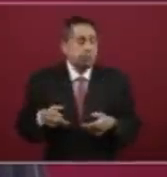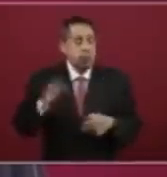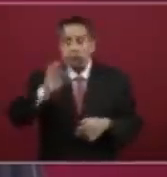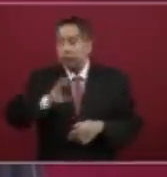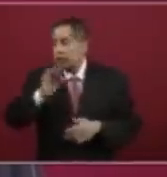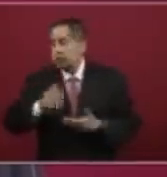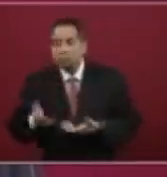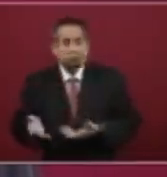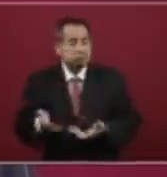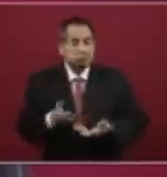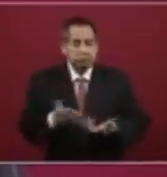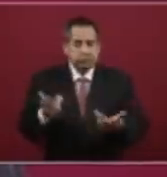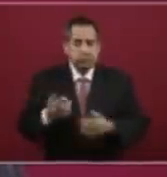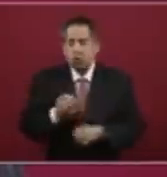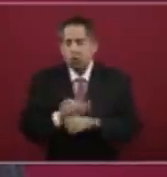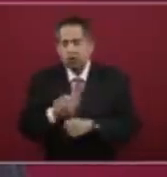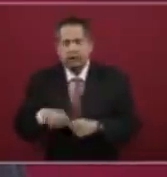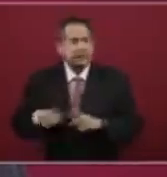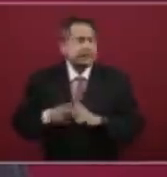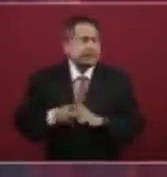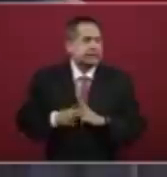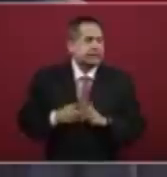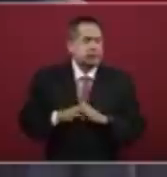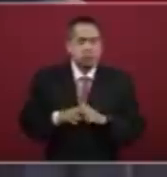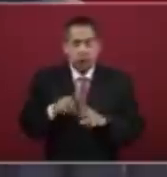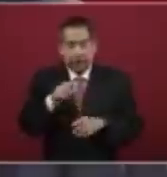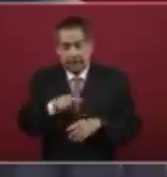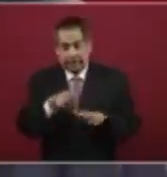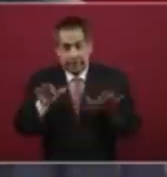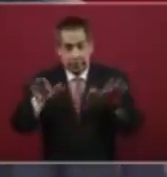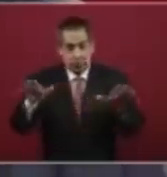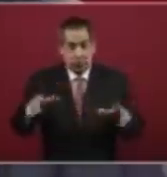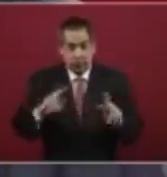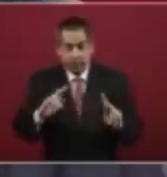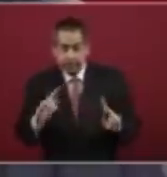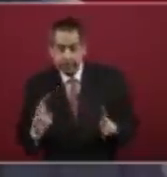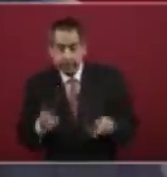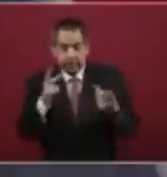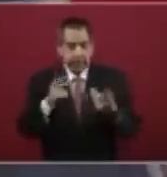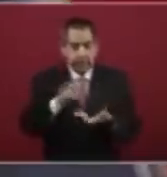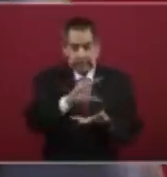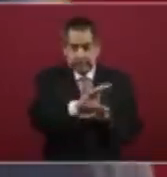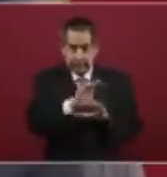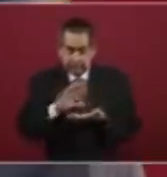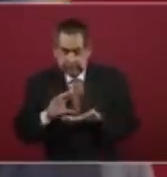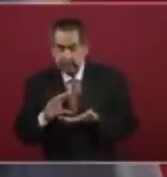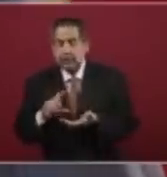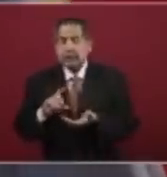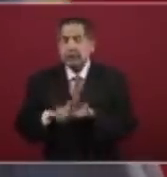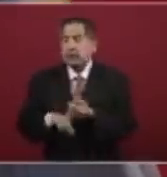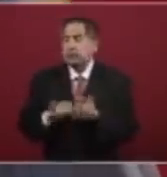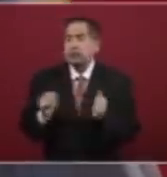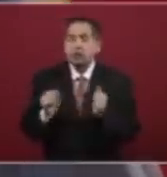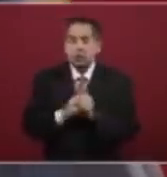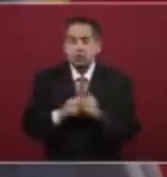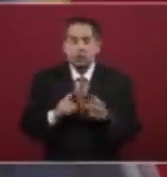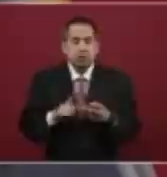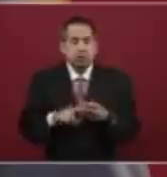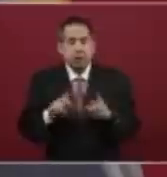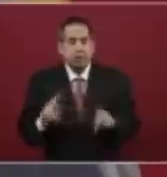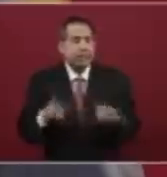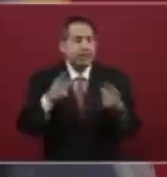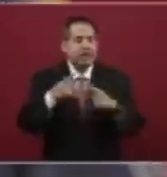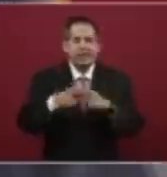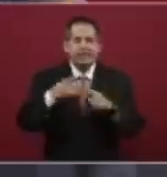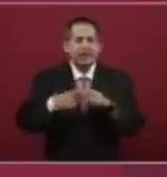Estamos calculando que con la venta de ese avión y con la venta de toda